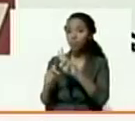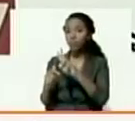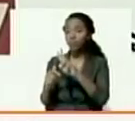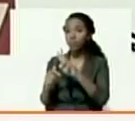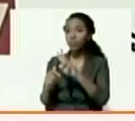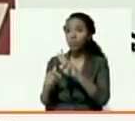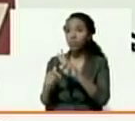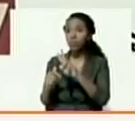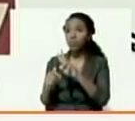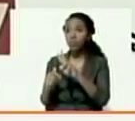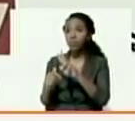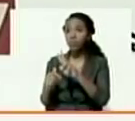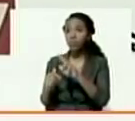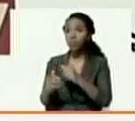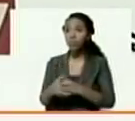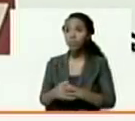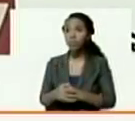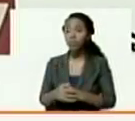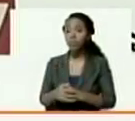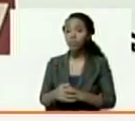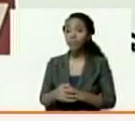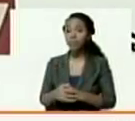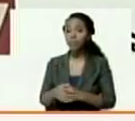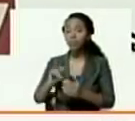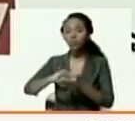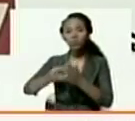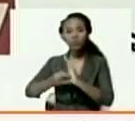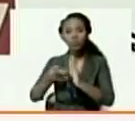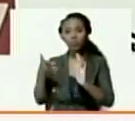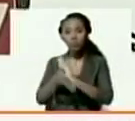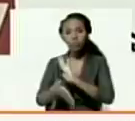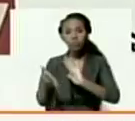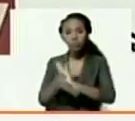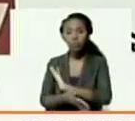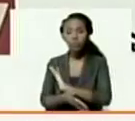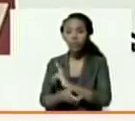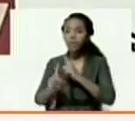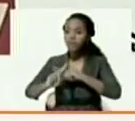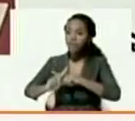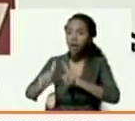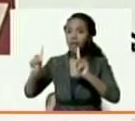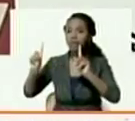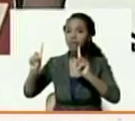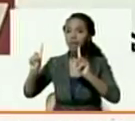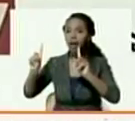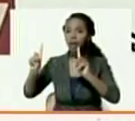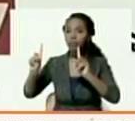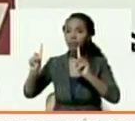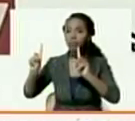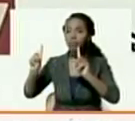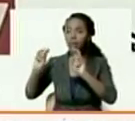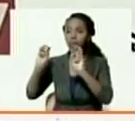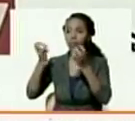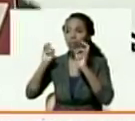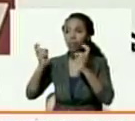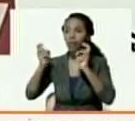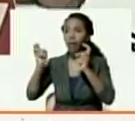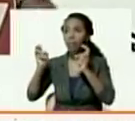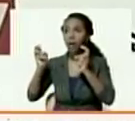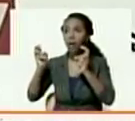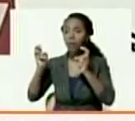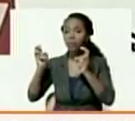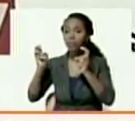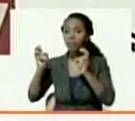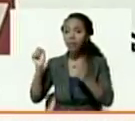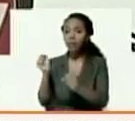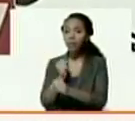cuenta lo que significa la diferencia sustancial,